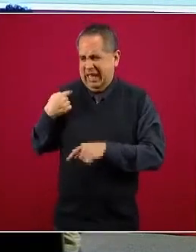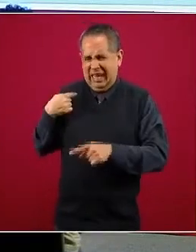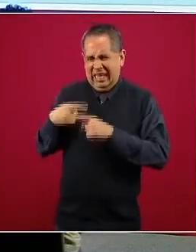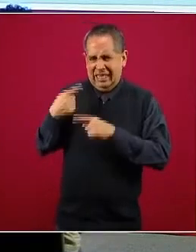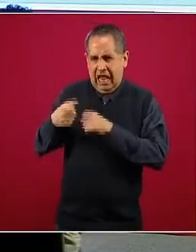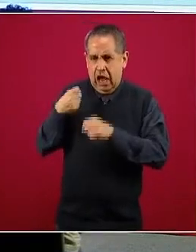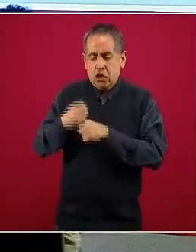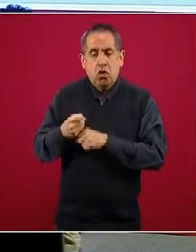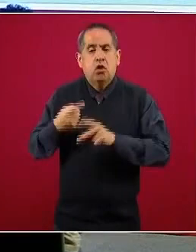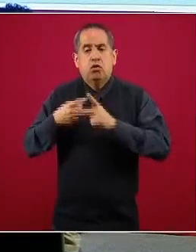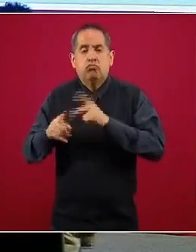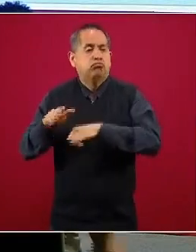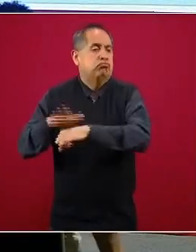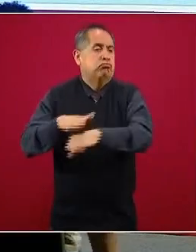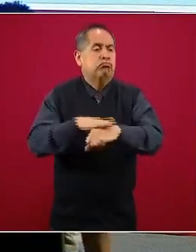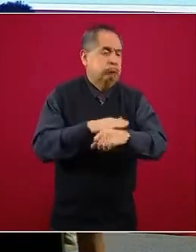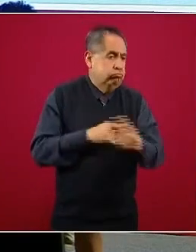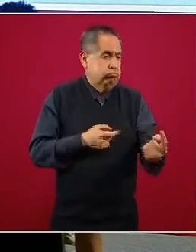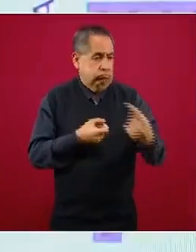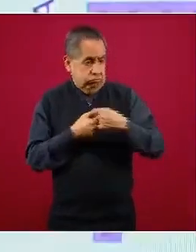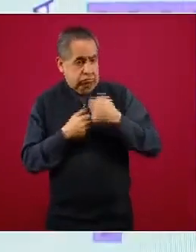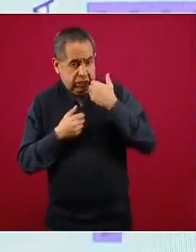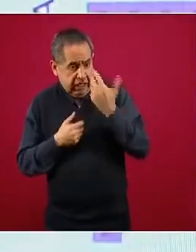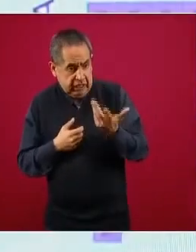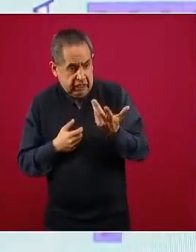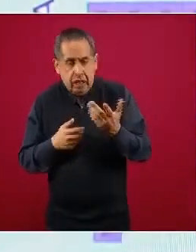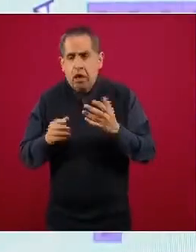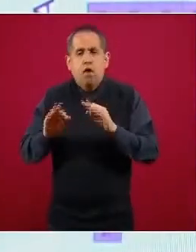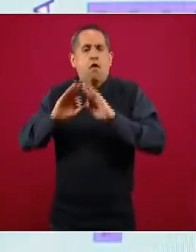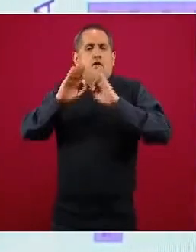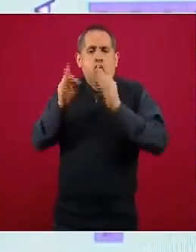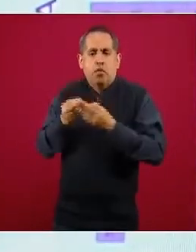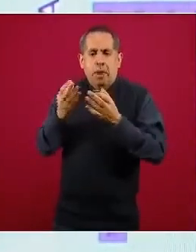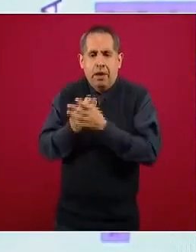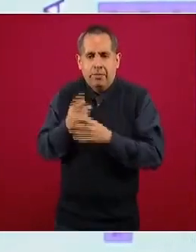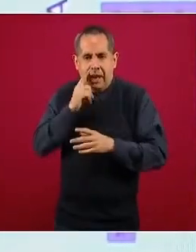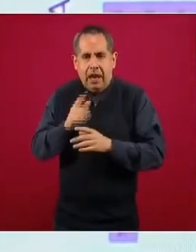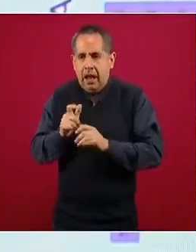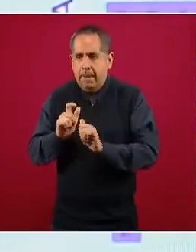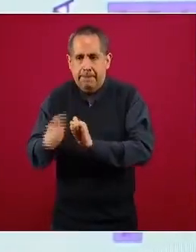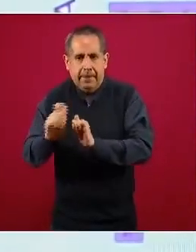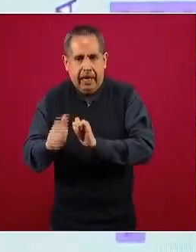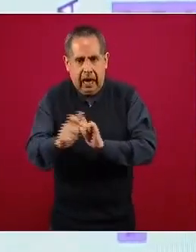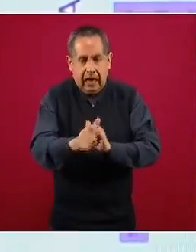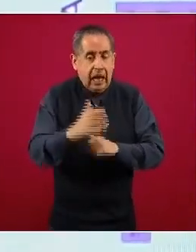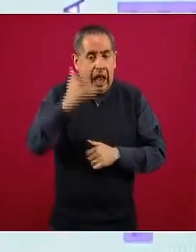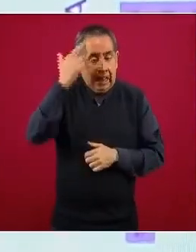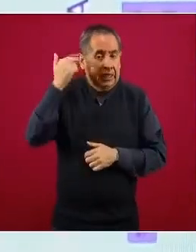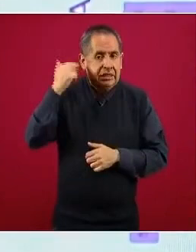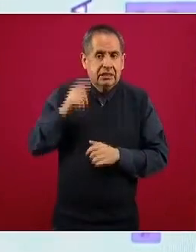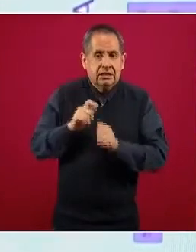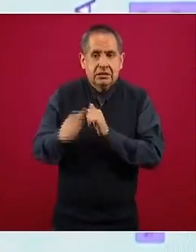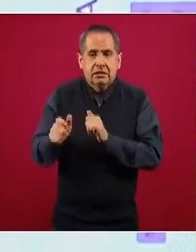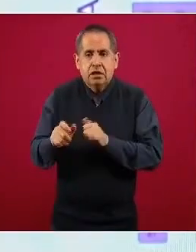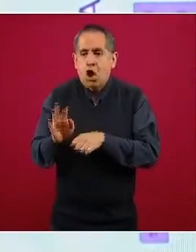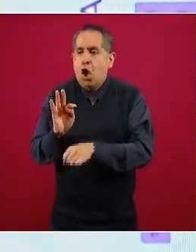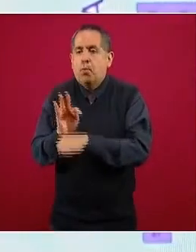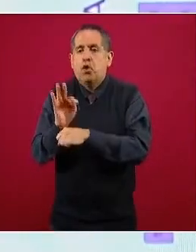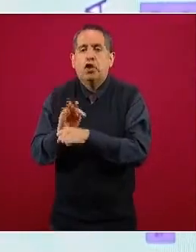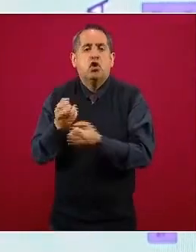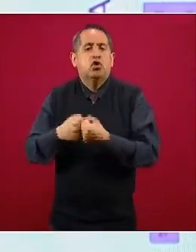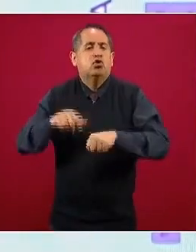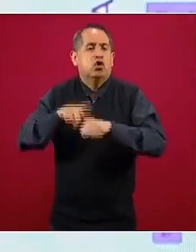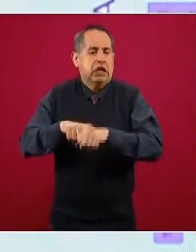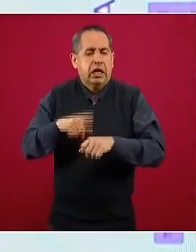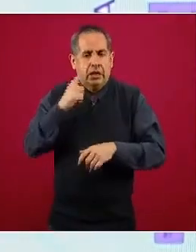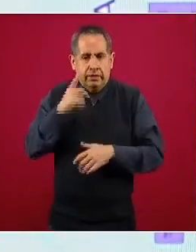año y se cambió el modelo, un modelo de financiamiento que se llamaba Sistema de Protección Social